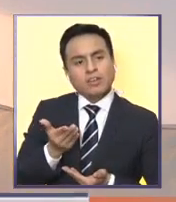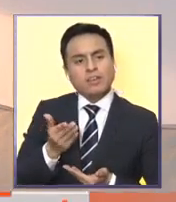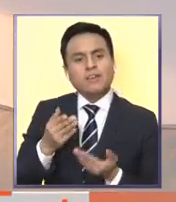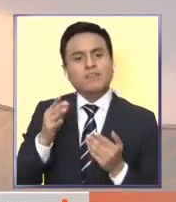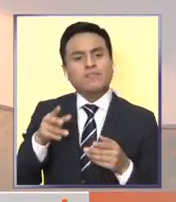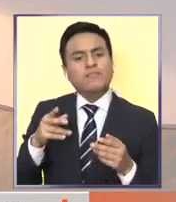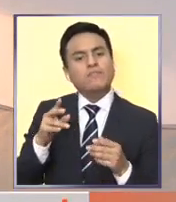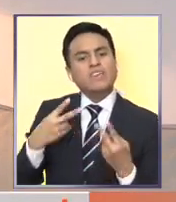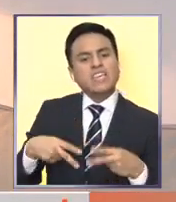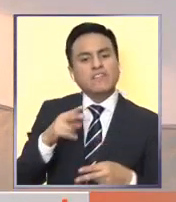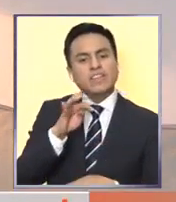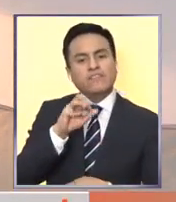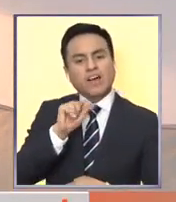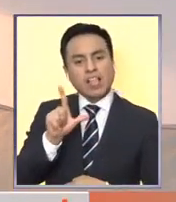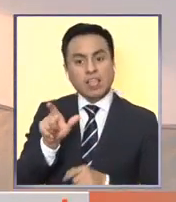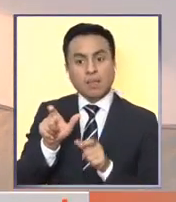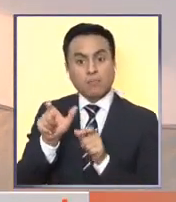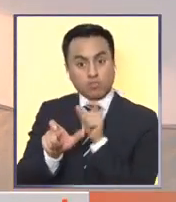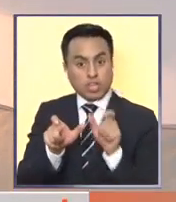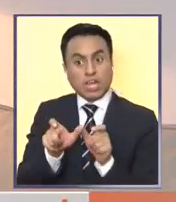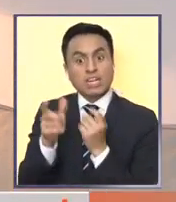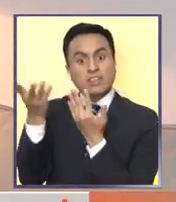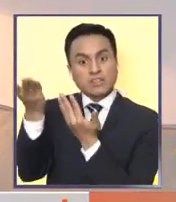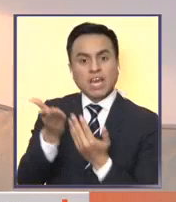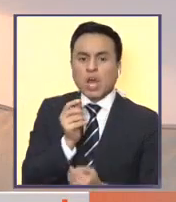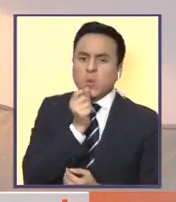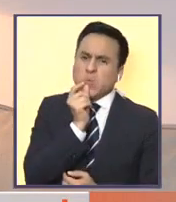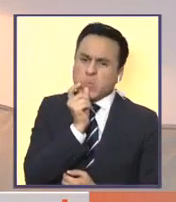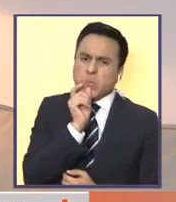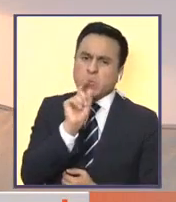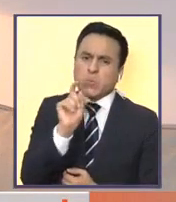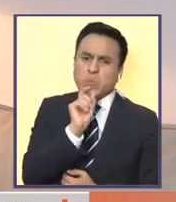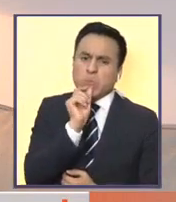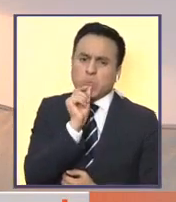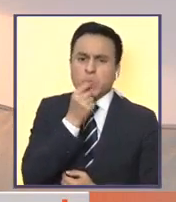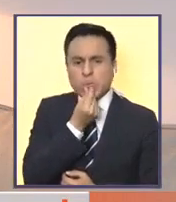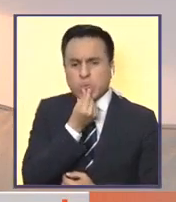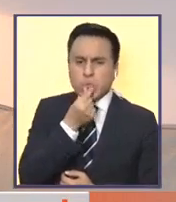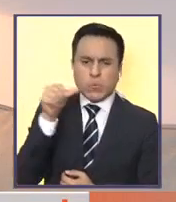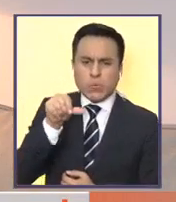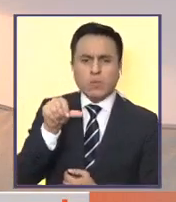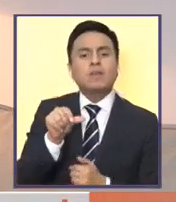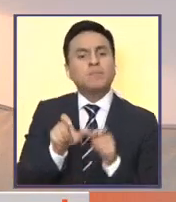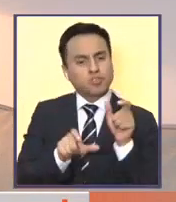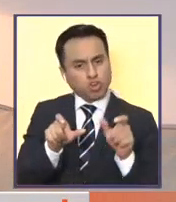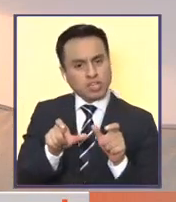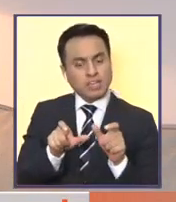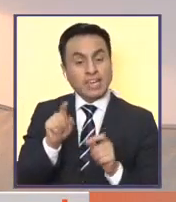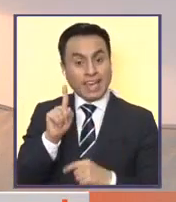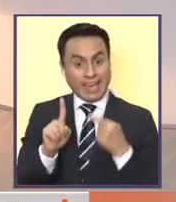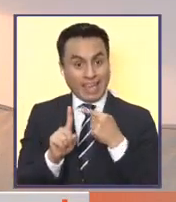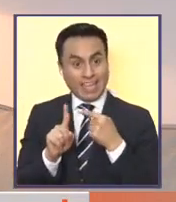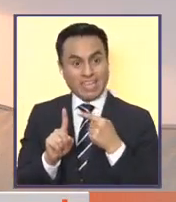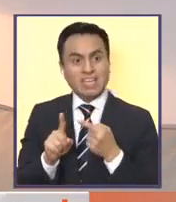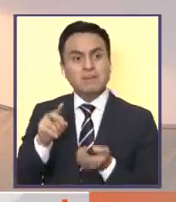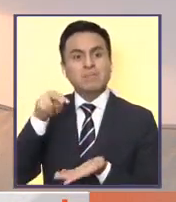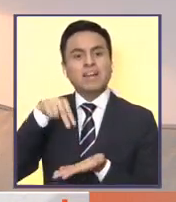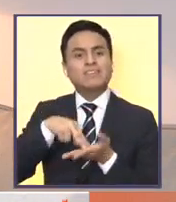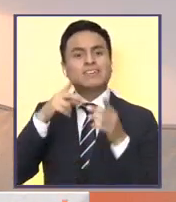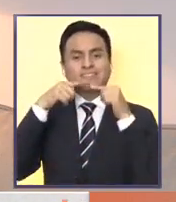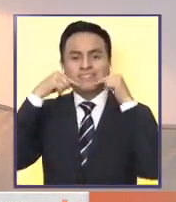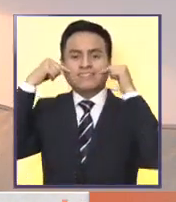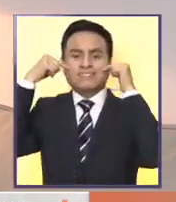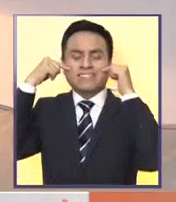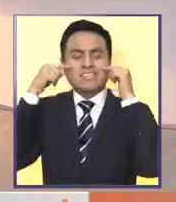Viña, el público lo recibía con una pifia, con una silbatina. Y él se paraba sonriente